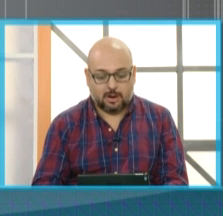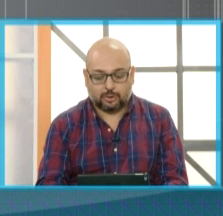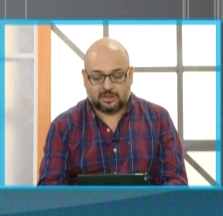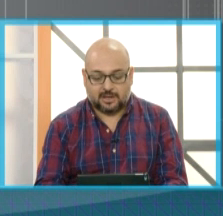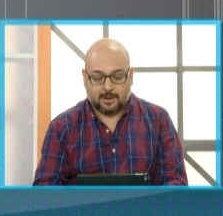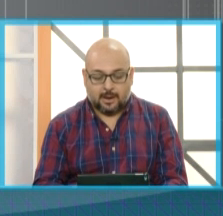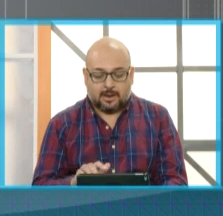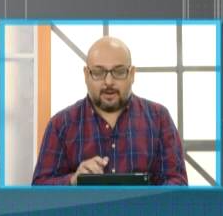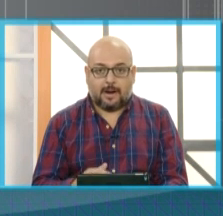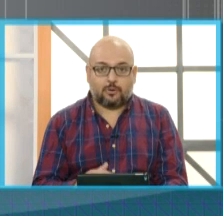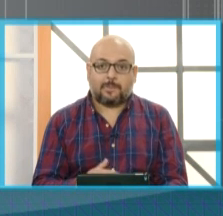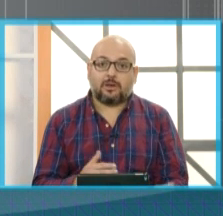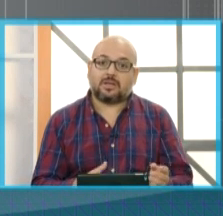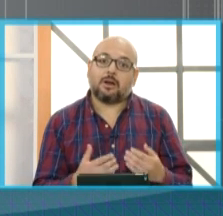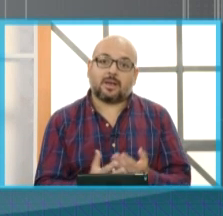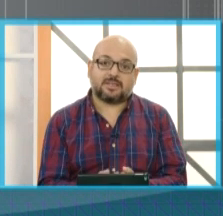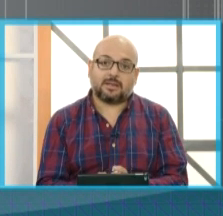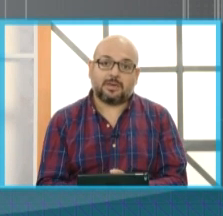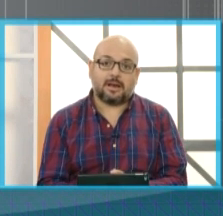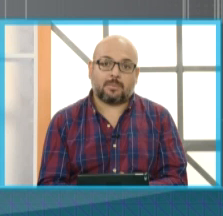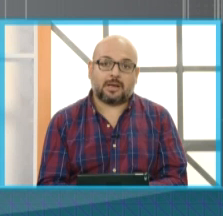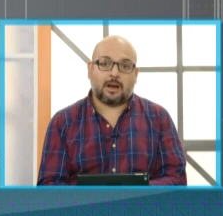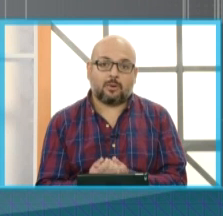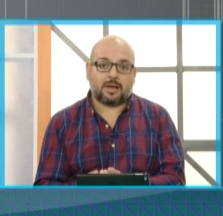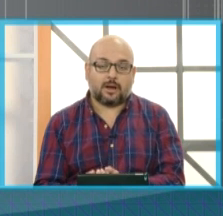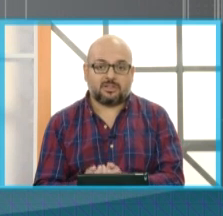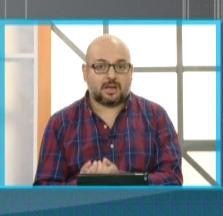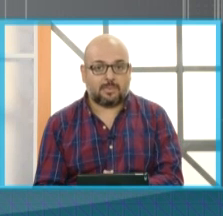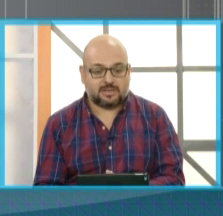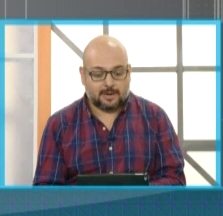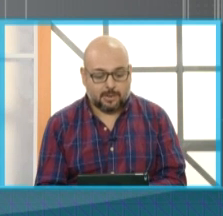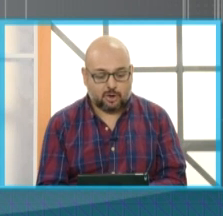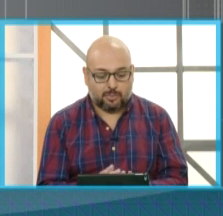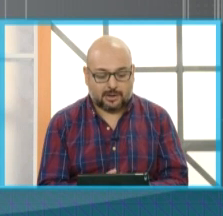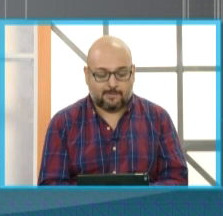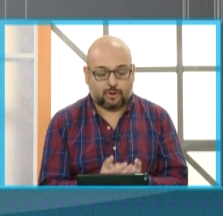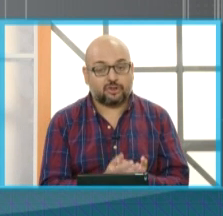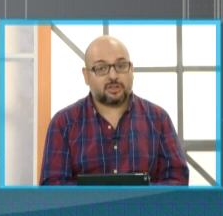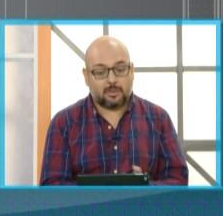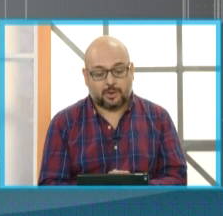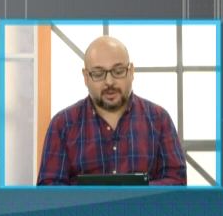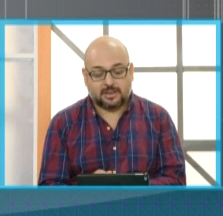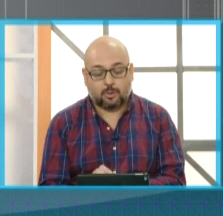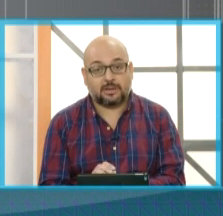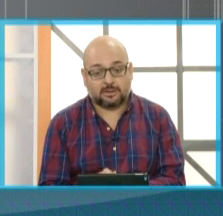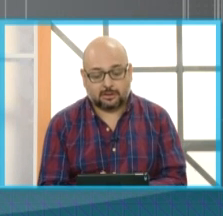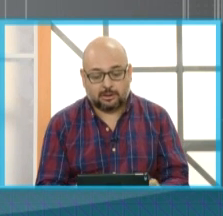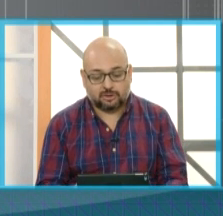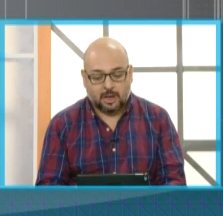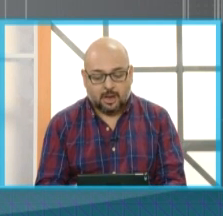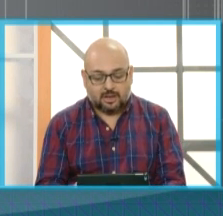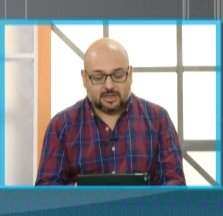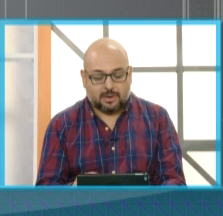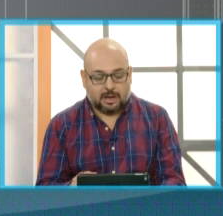se haga justicia. Algunos periodistas lo que hacían también era replicar algunas de las noticias que aparecían en medios, por ejemplo, con 200 pruebas y 40